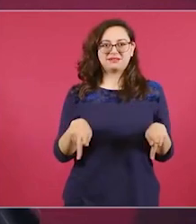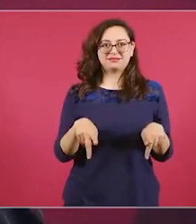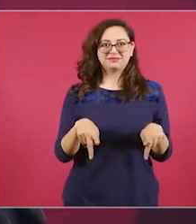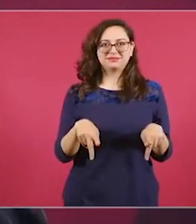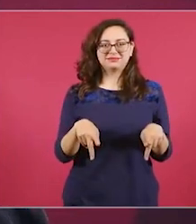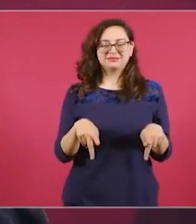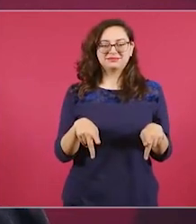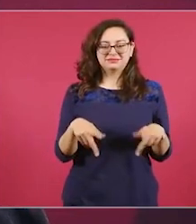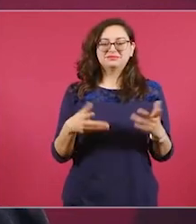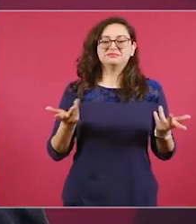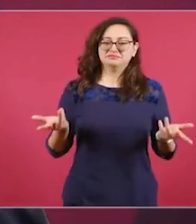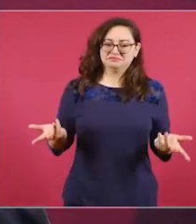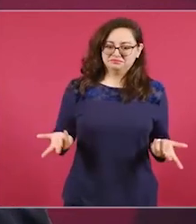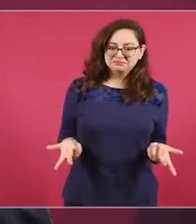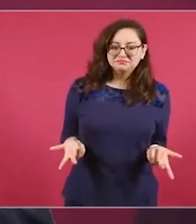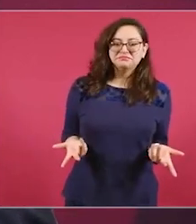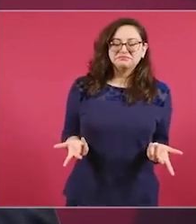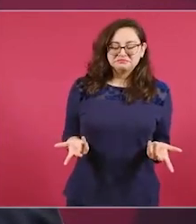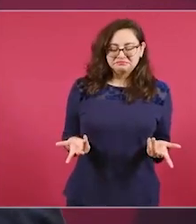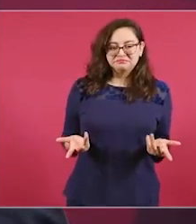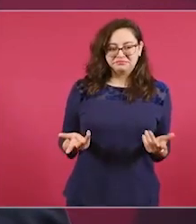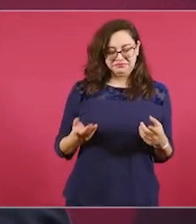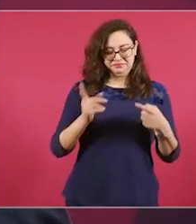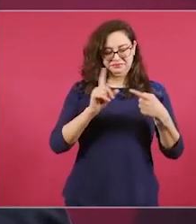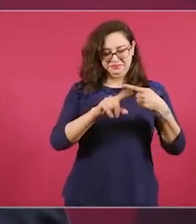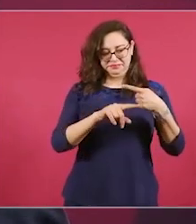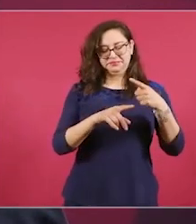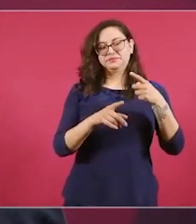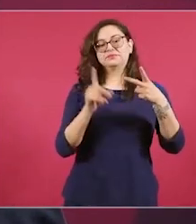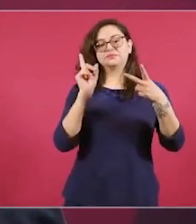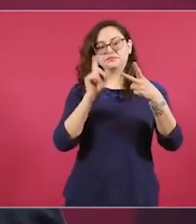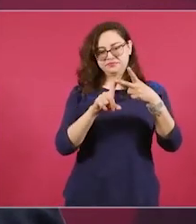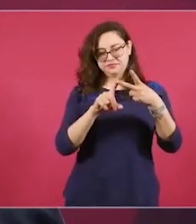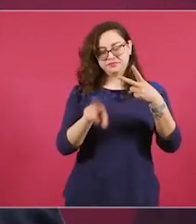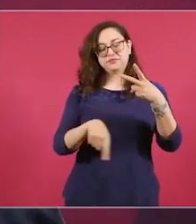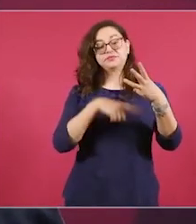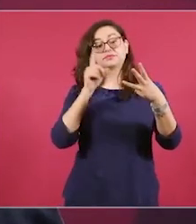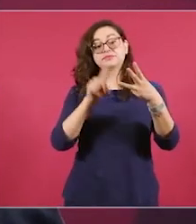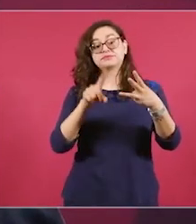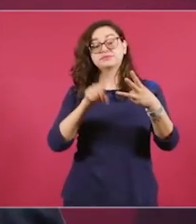importante, es una actividad económica que